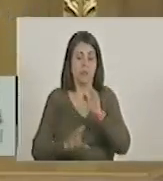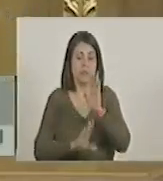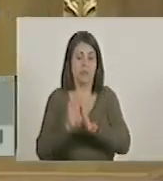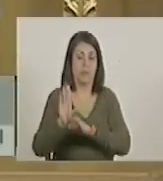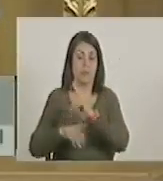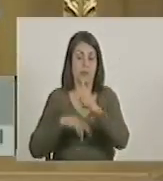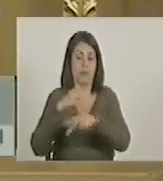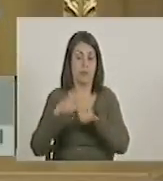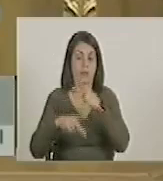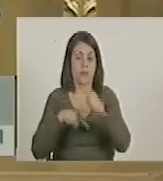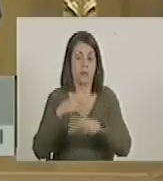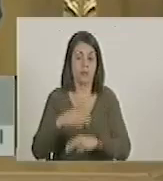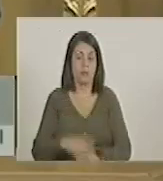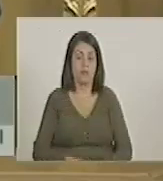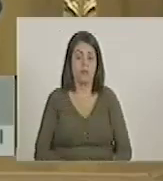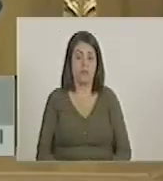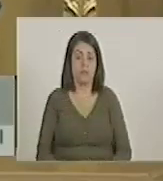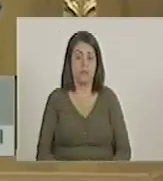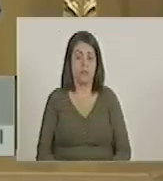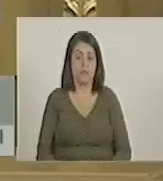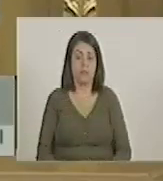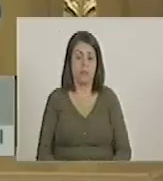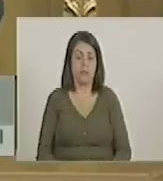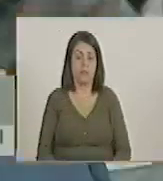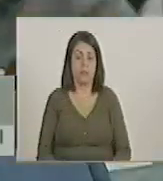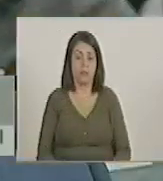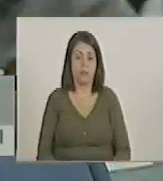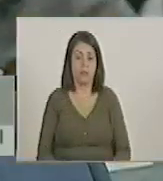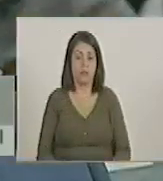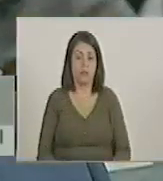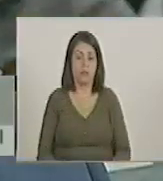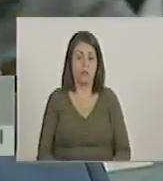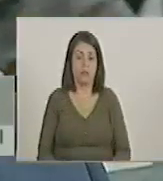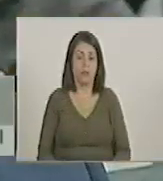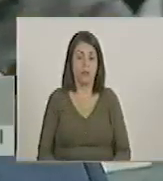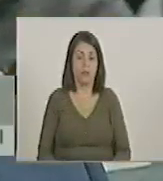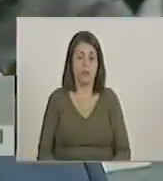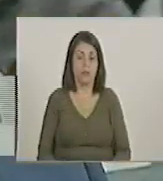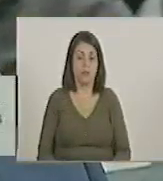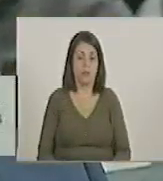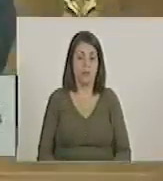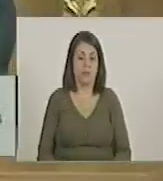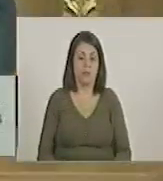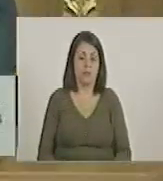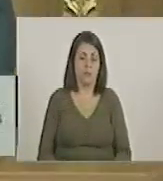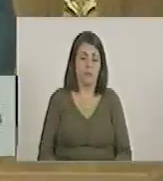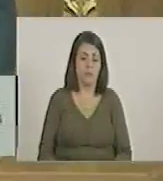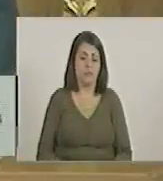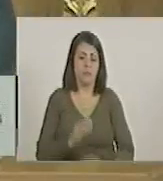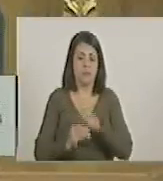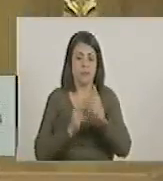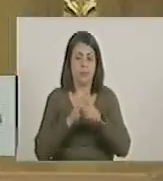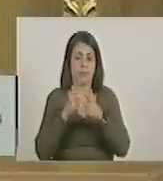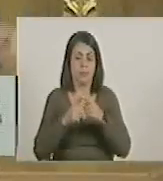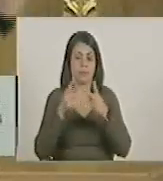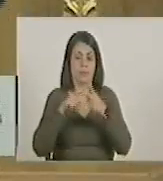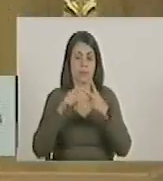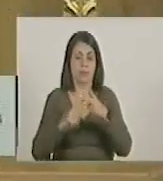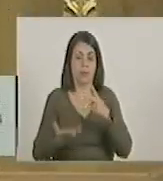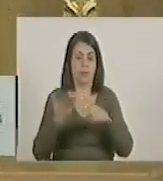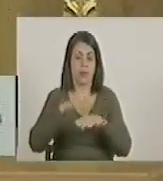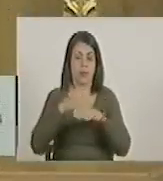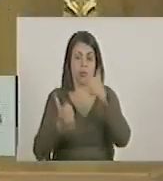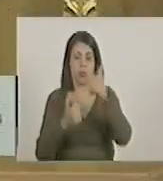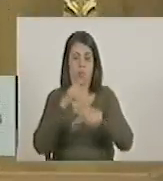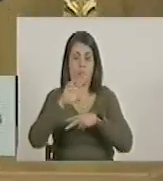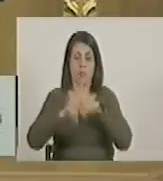desarrollo productivo en esos sectores. Y dos aspectos que son muy importantes también y que vale la pena mencionar,